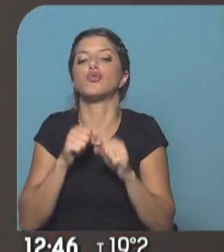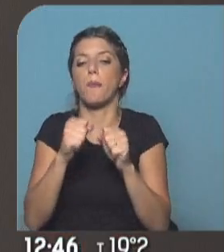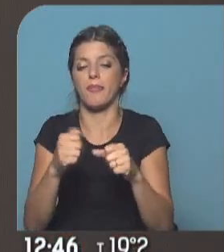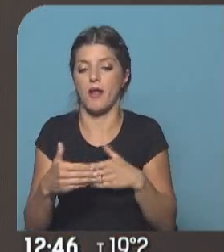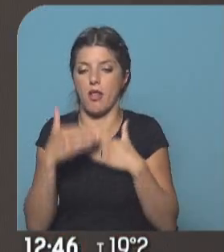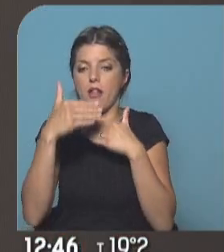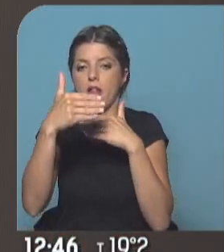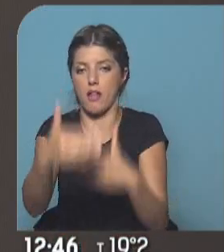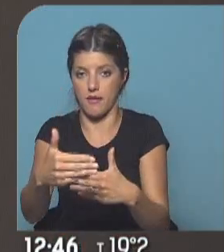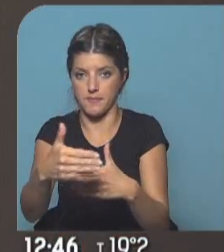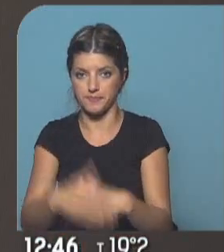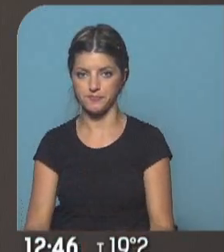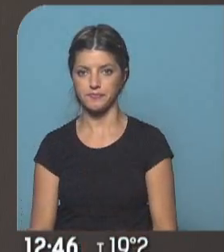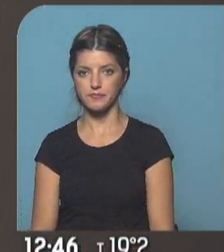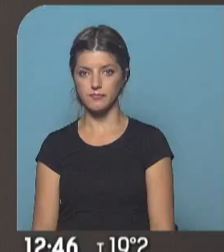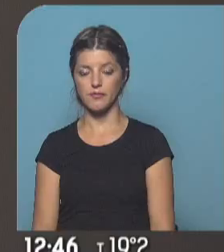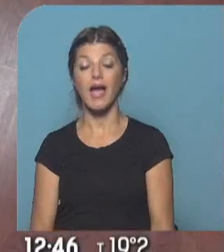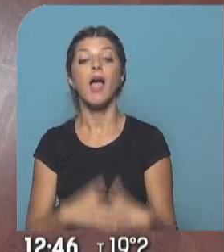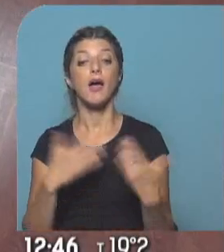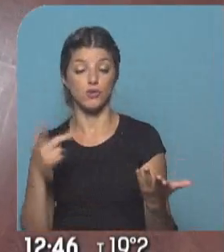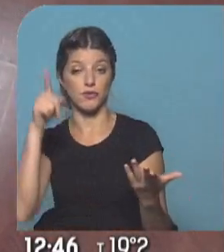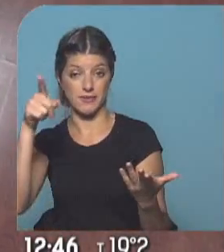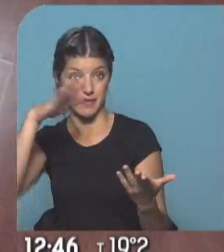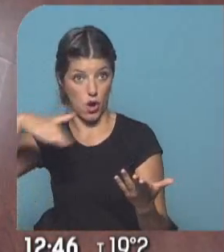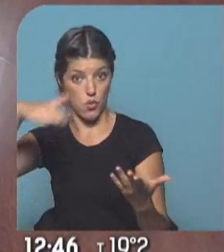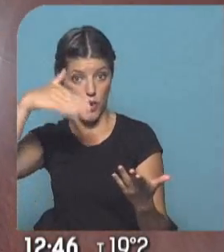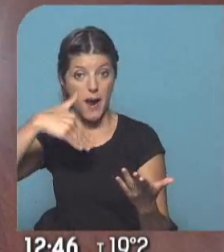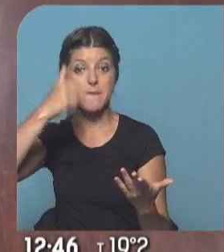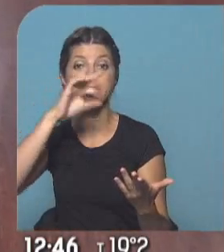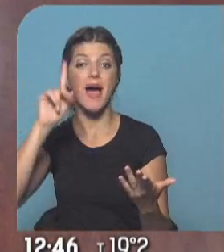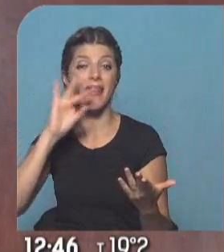entonces, no solo tiene un ultimátum de Madrid para que se defina, obviamente,